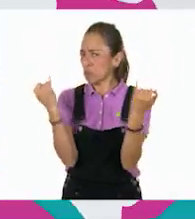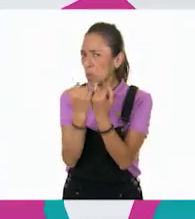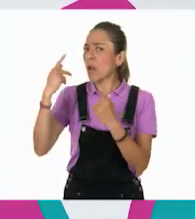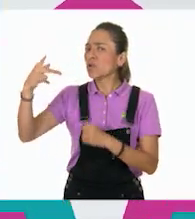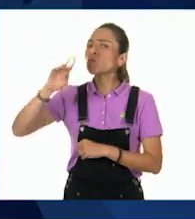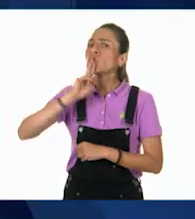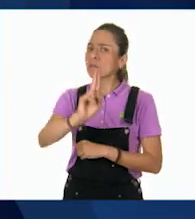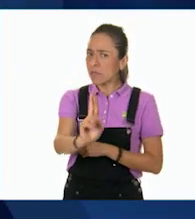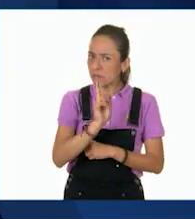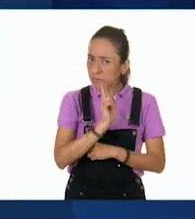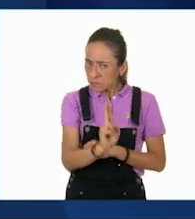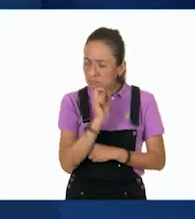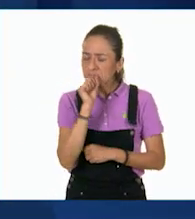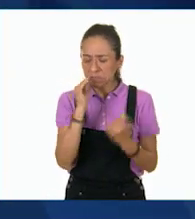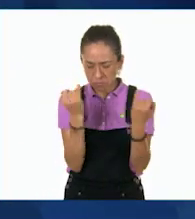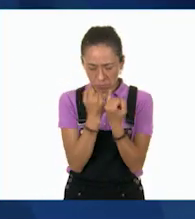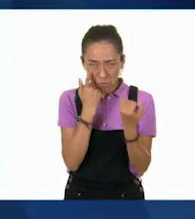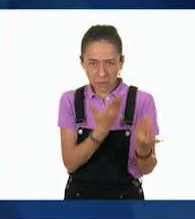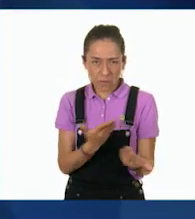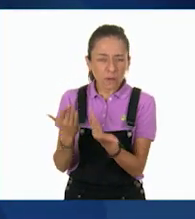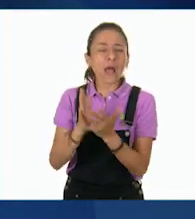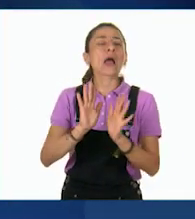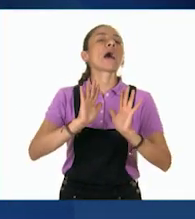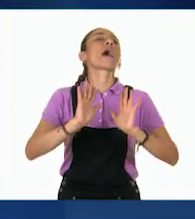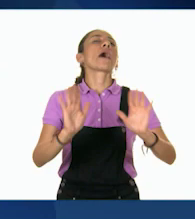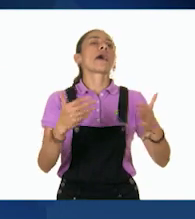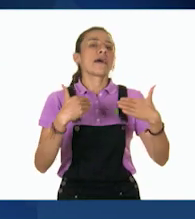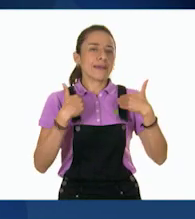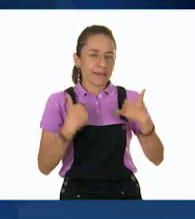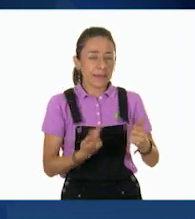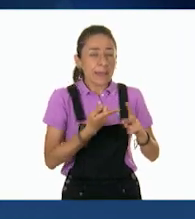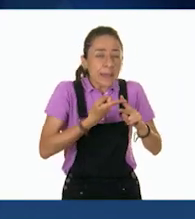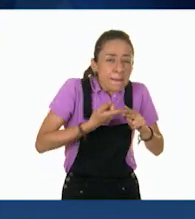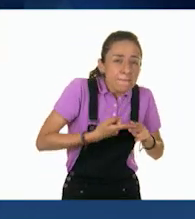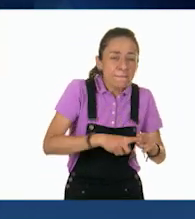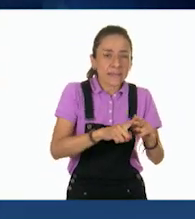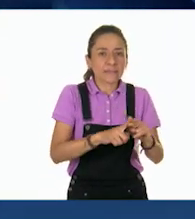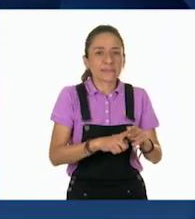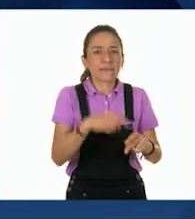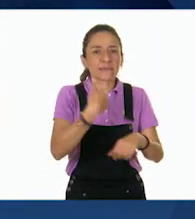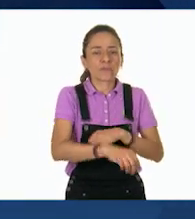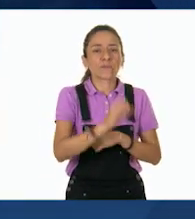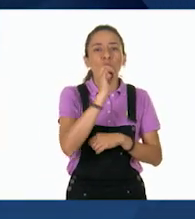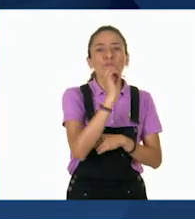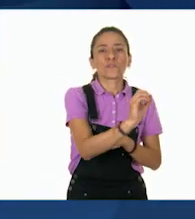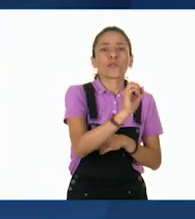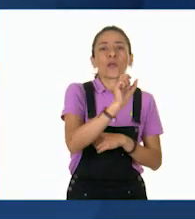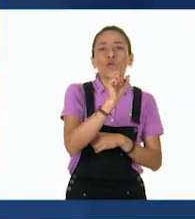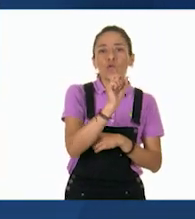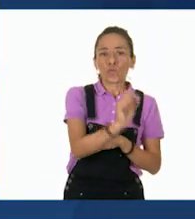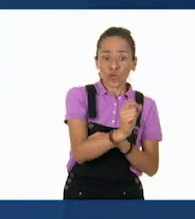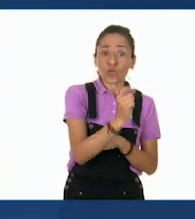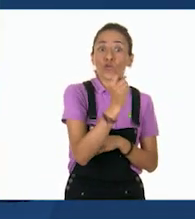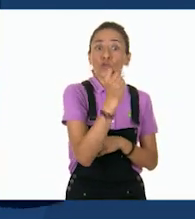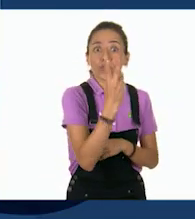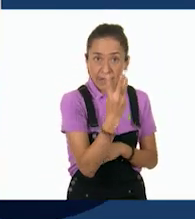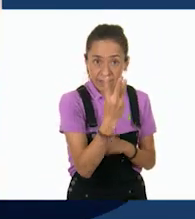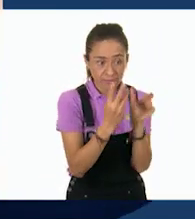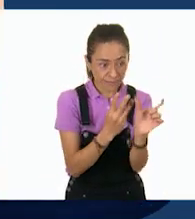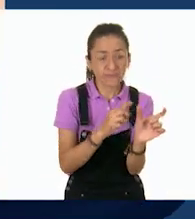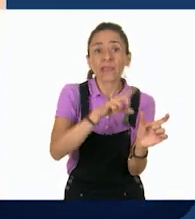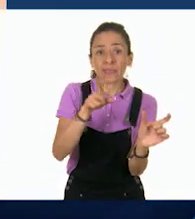hicieron. Ah, es una sucesión que comienza con el 0.3 y podemos observar cómo